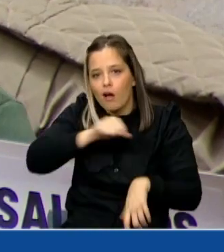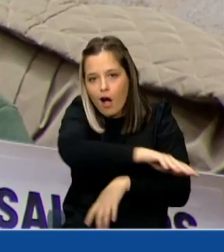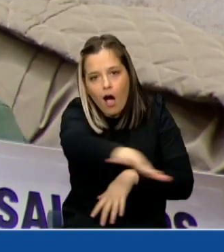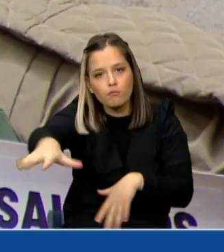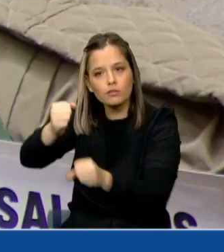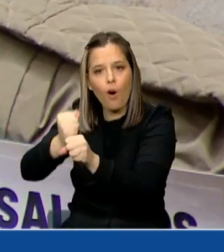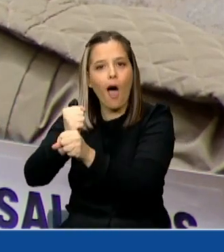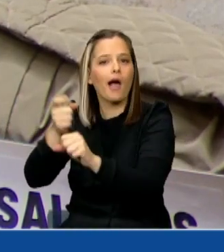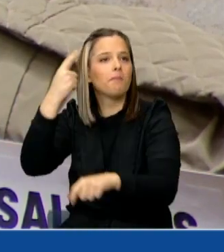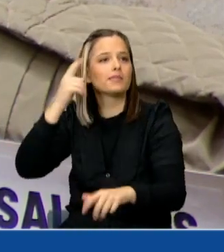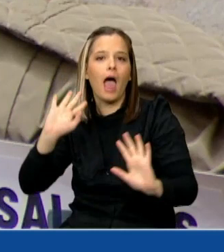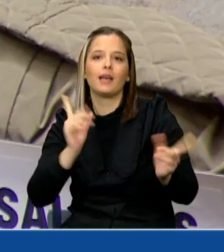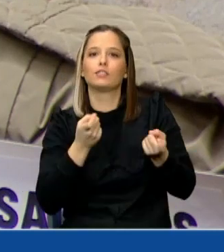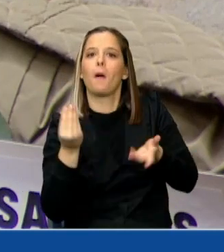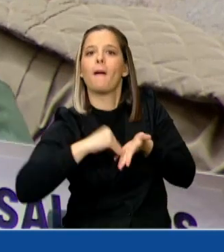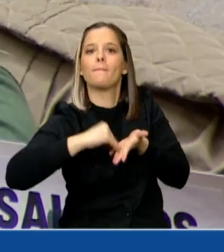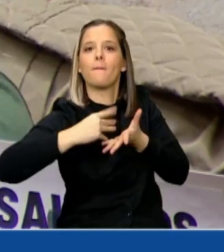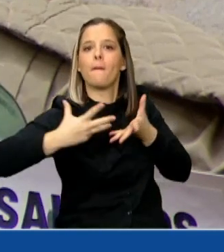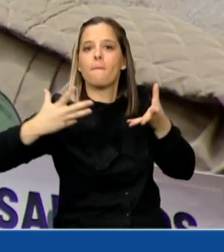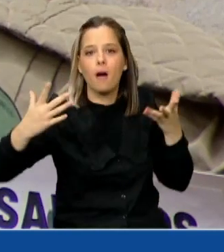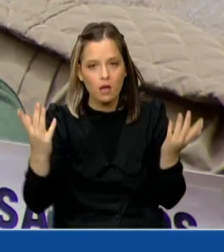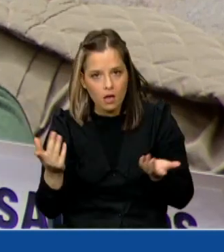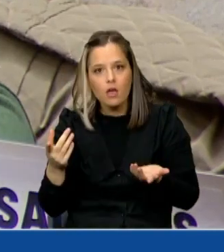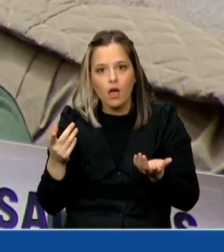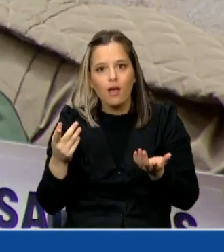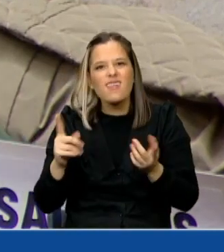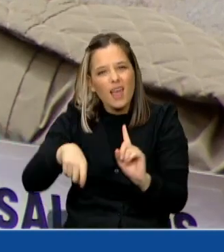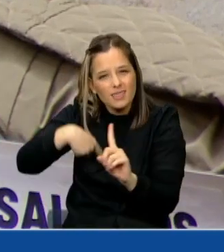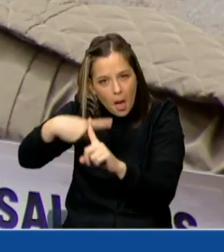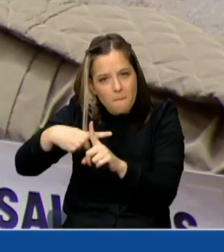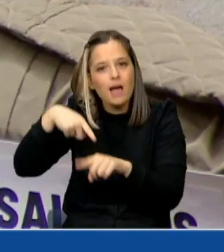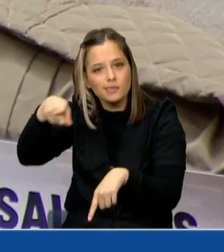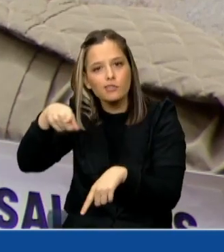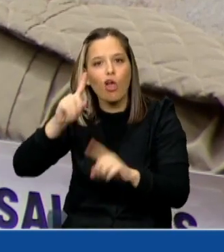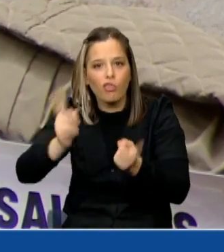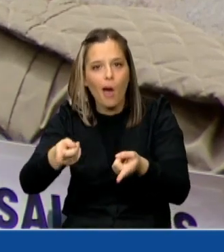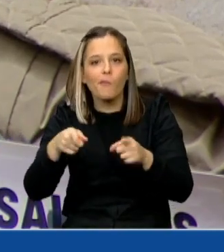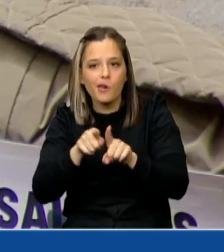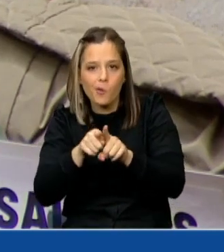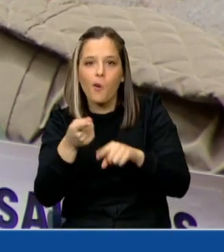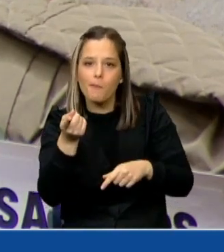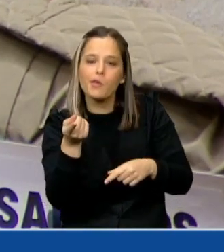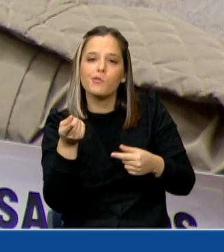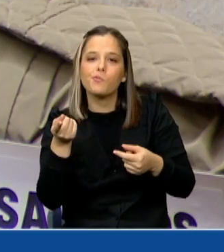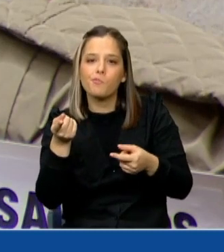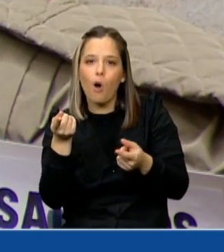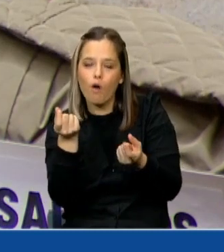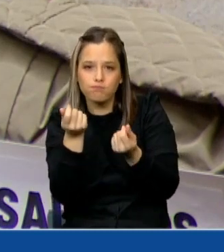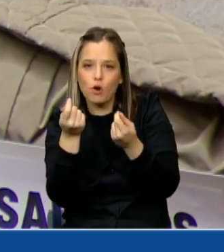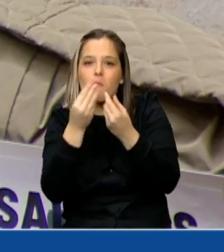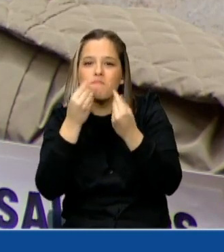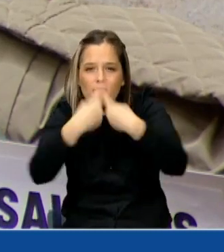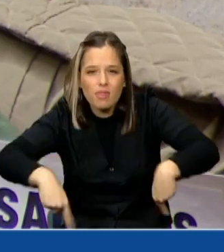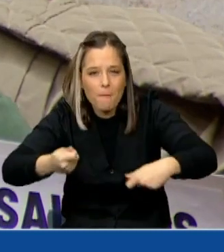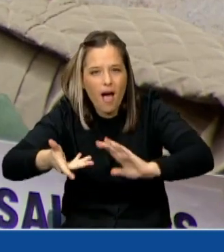agrarios, que justamente presionan por una mayor devaluación. Está claro que tenemos a gran